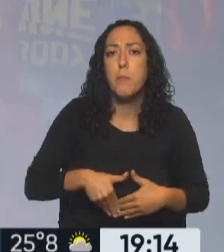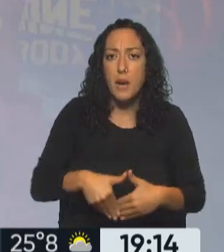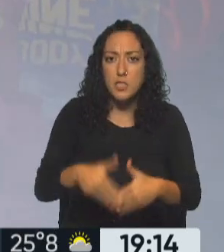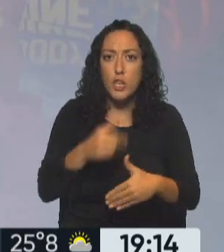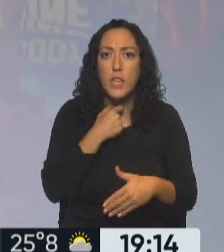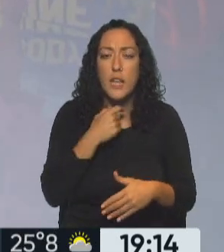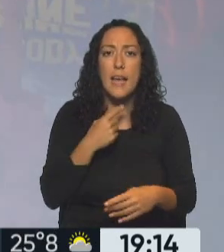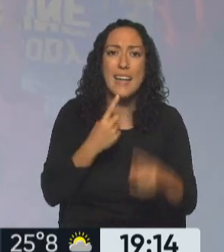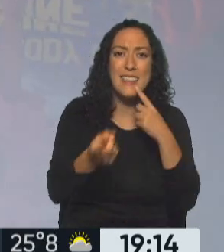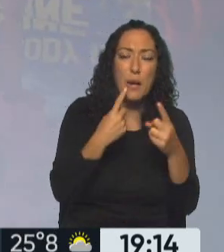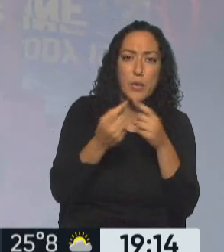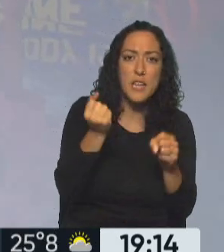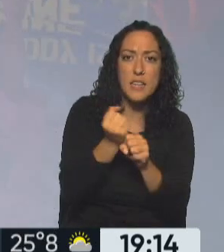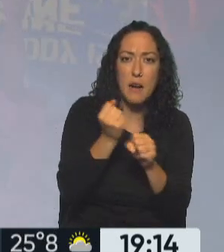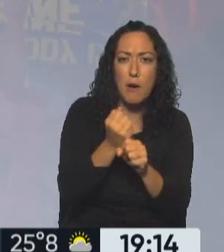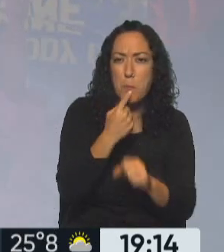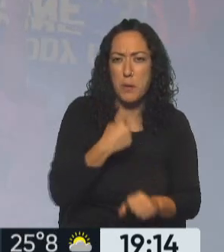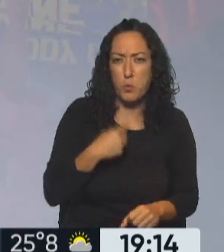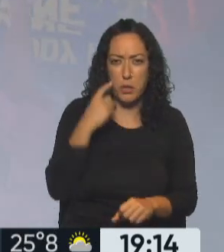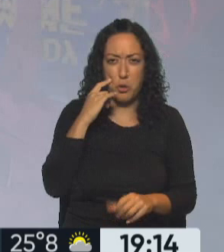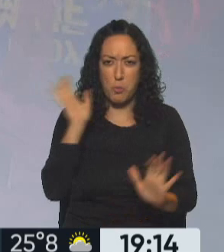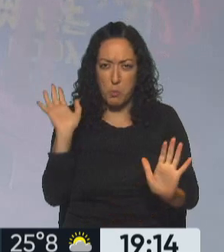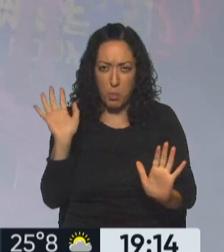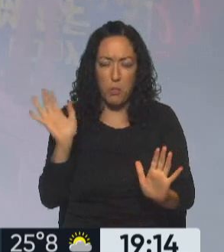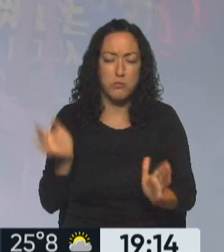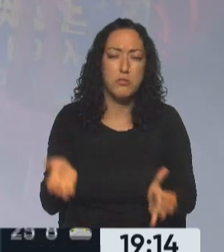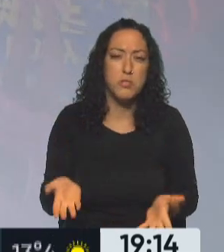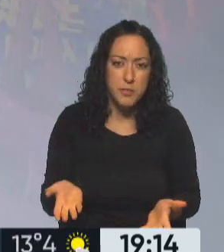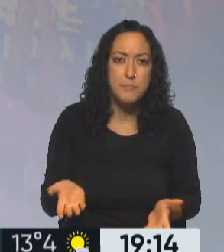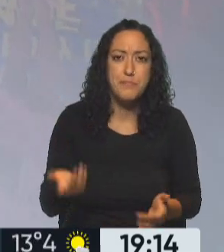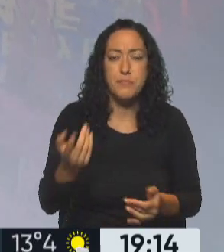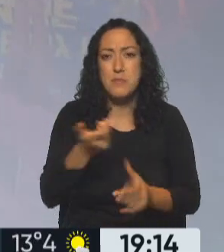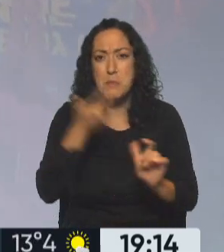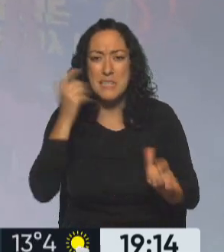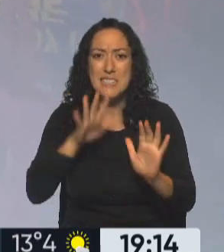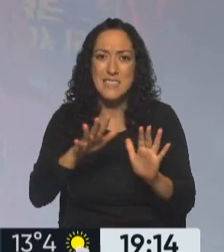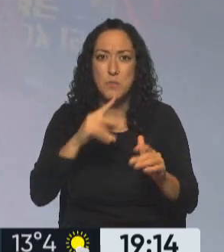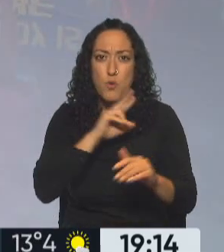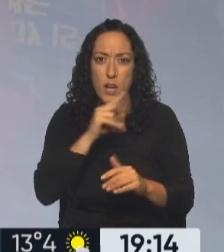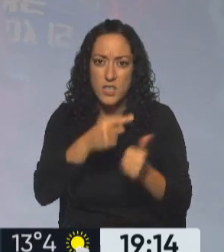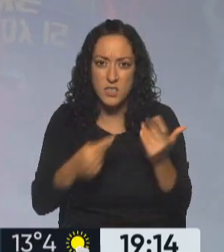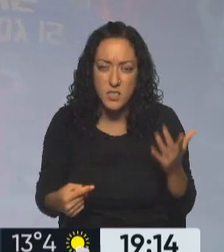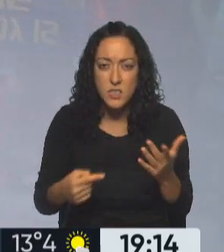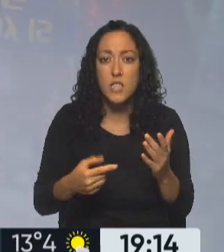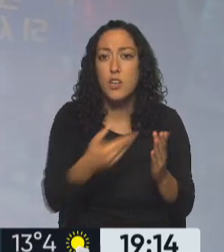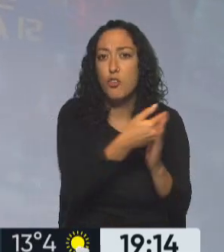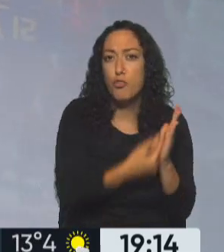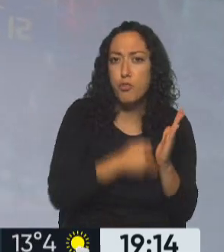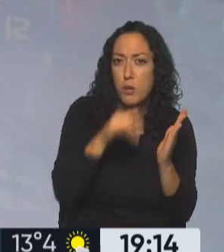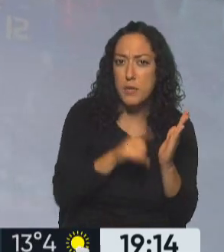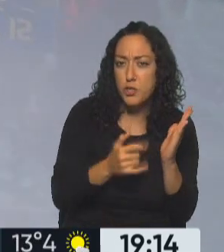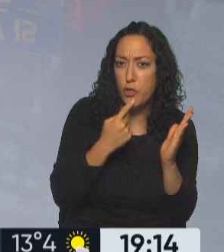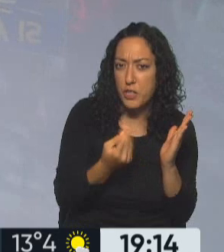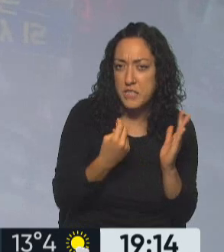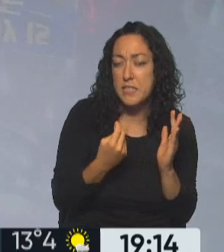preguntas en las entrevistas realmente muy incómodas, entre otras cuestiones que tienen que vivir. Y lo que remarca este informe, y es interesante porque dice que en los